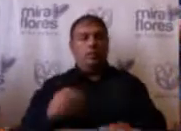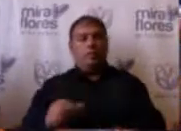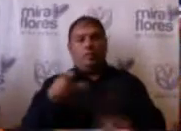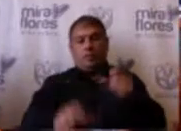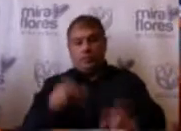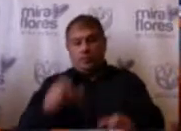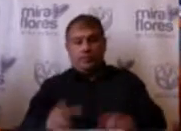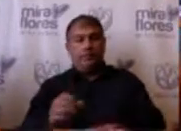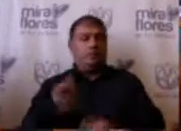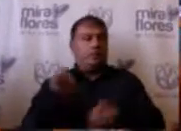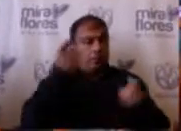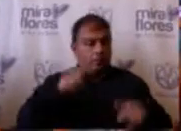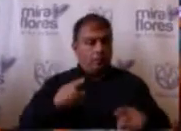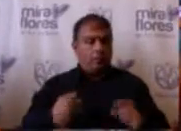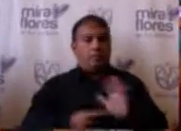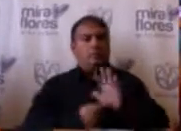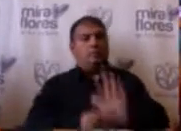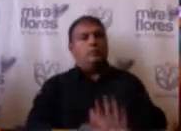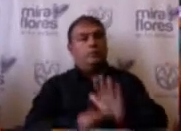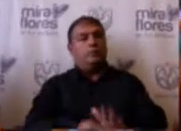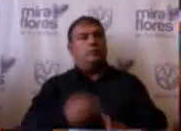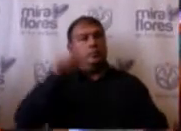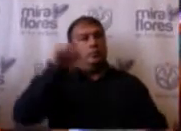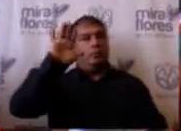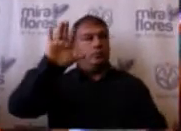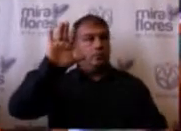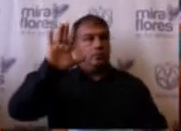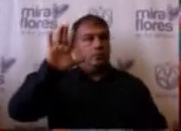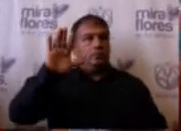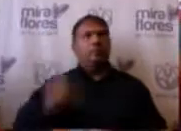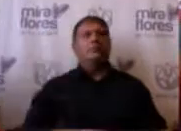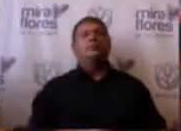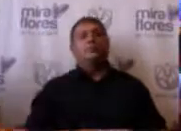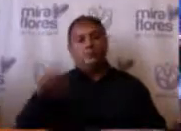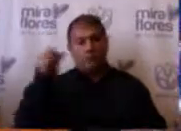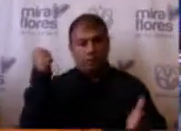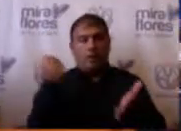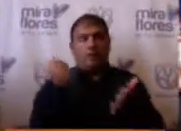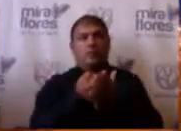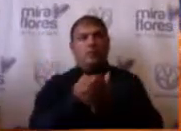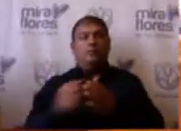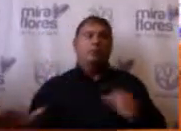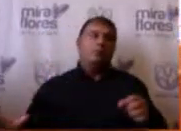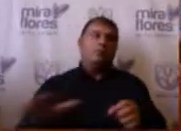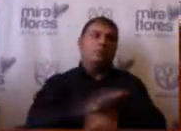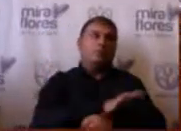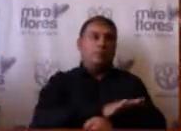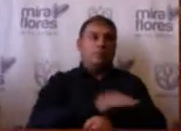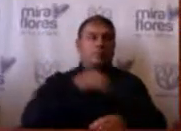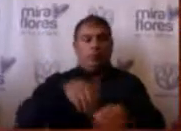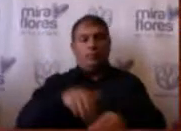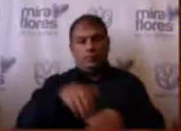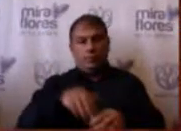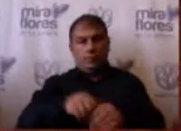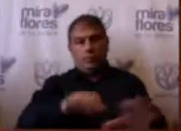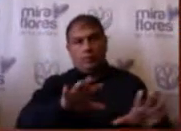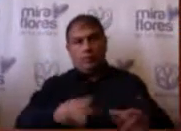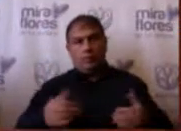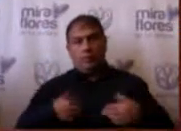consejo que estén a favor de aprobar la sirvan si expresa no social de conformidad se aprueba por unanimidad de votos y el acta mencionada